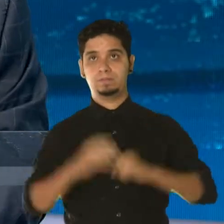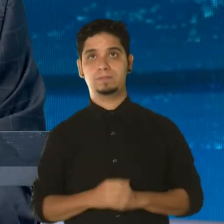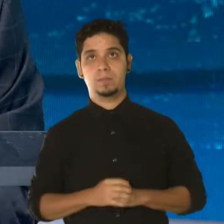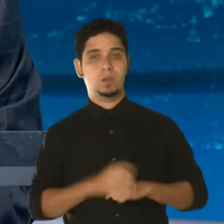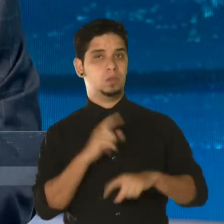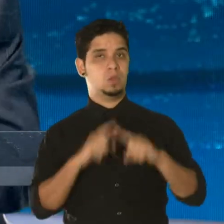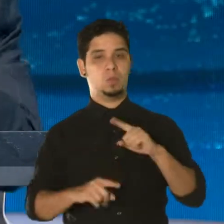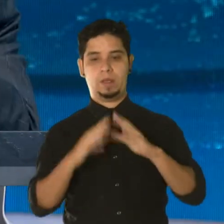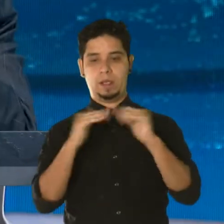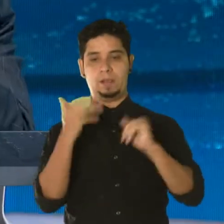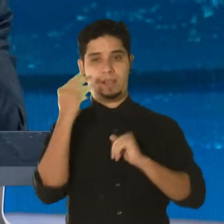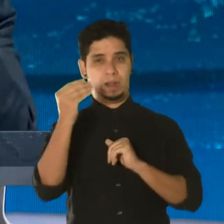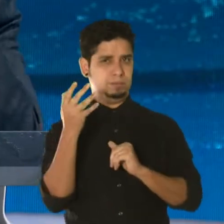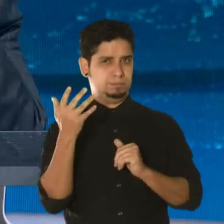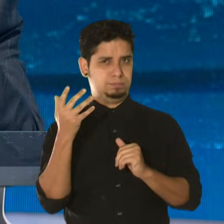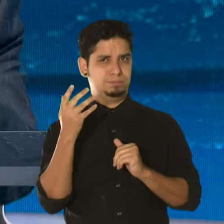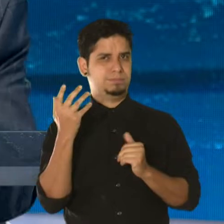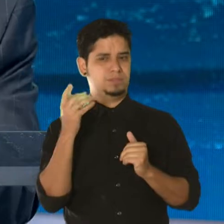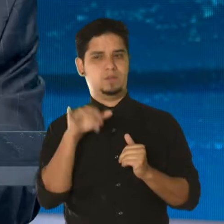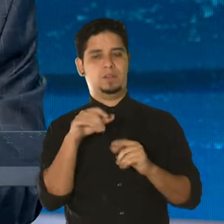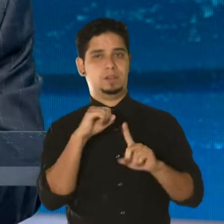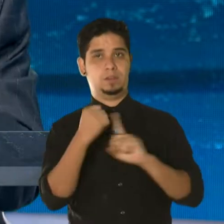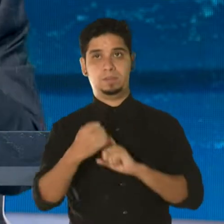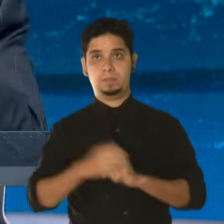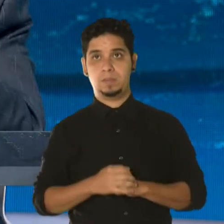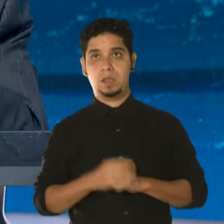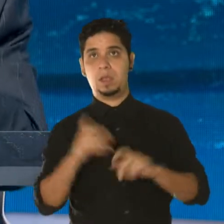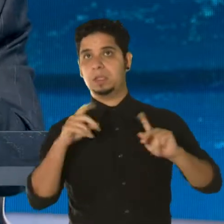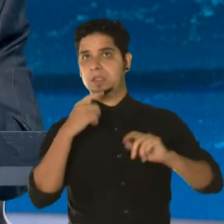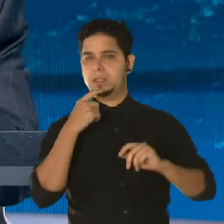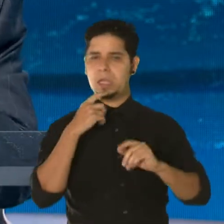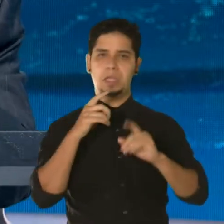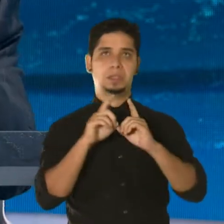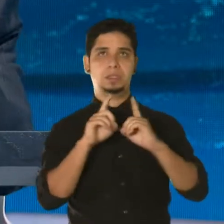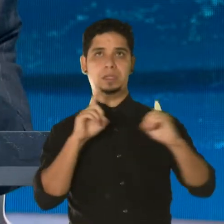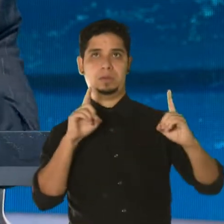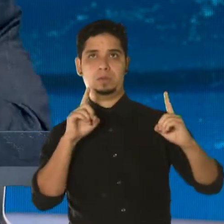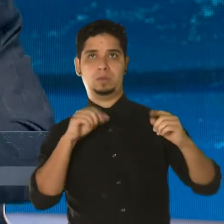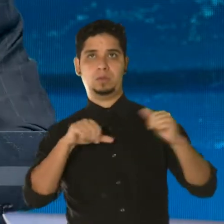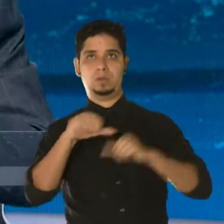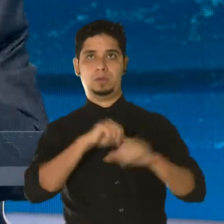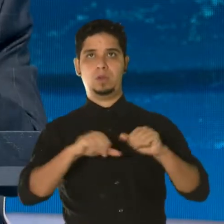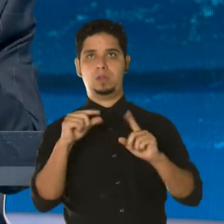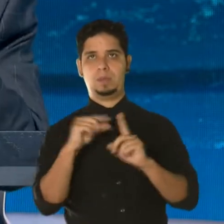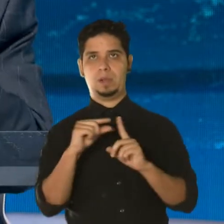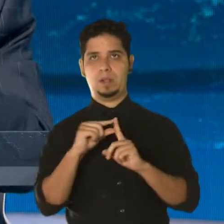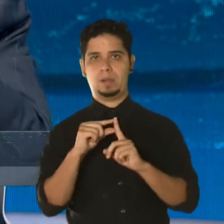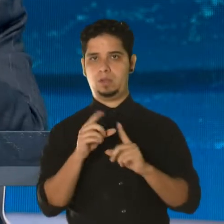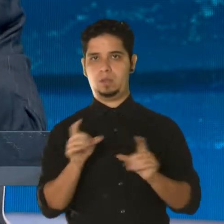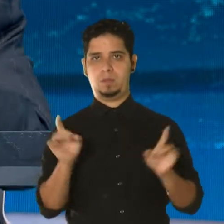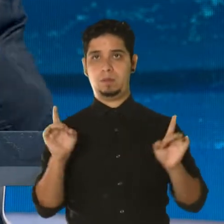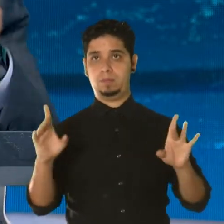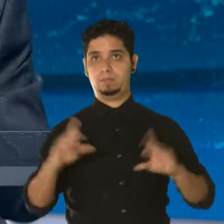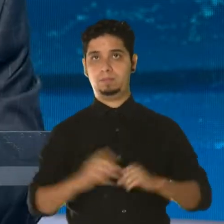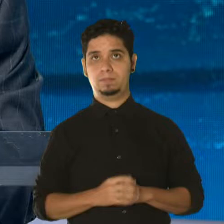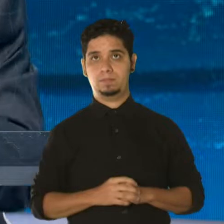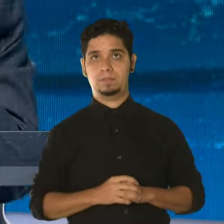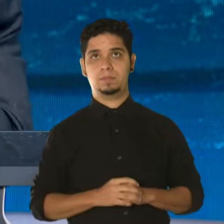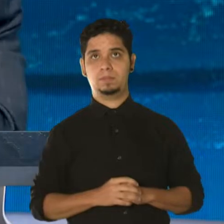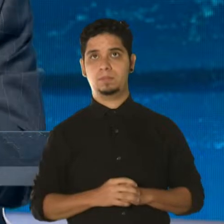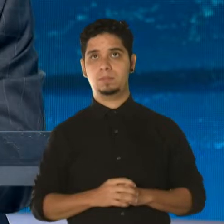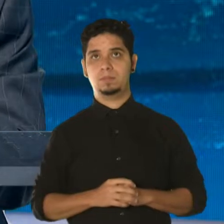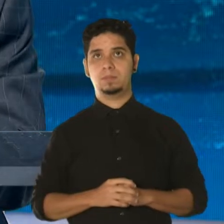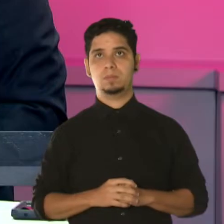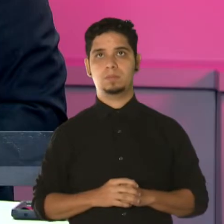salir de tu casa. Fíjate que, aunque siempre decían distanciamiento social, que otra palabra que no me gusta, distanciamiento físico, pero